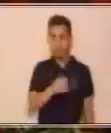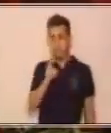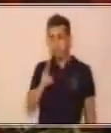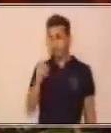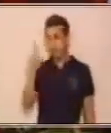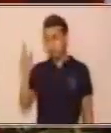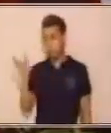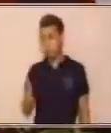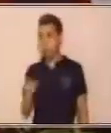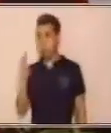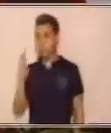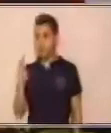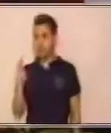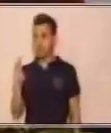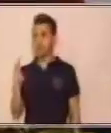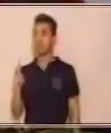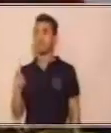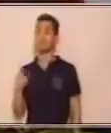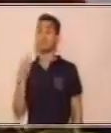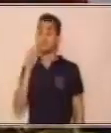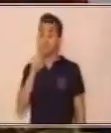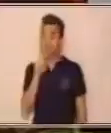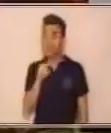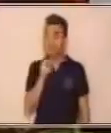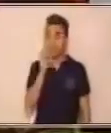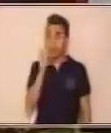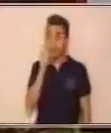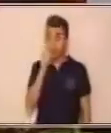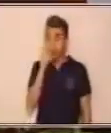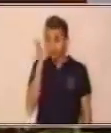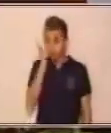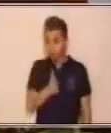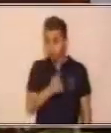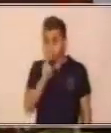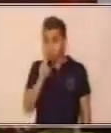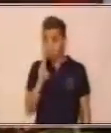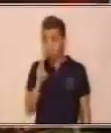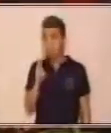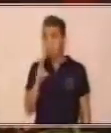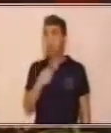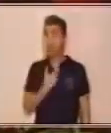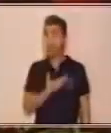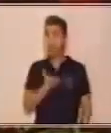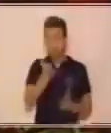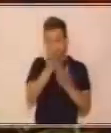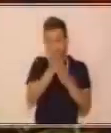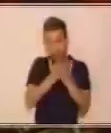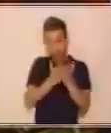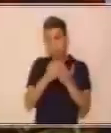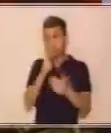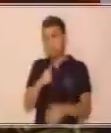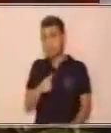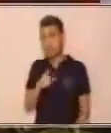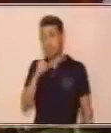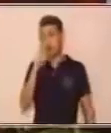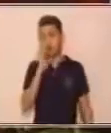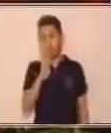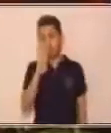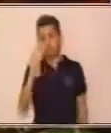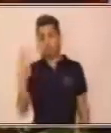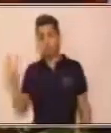entero y luego a este medio lo dividí en